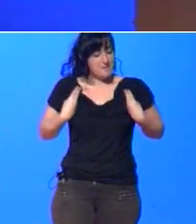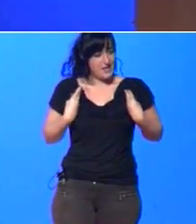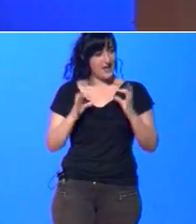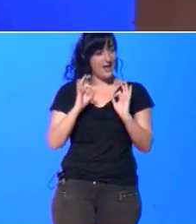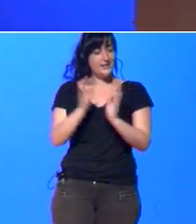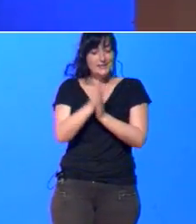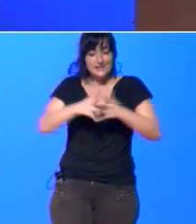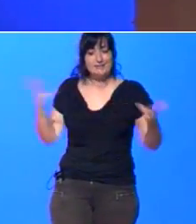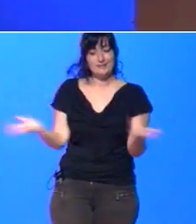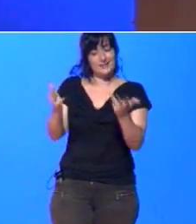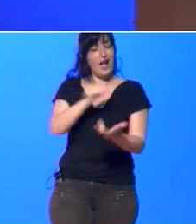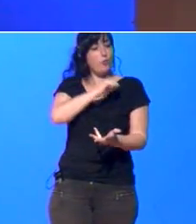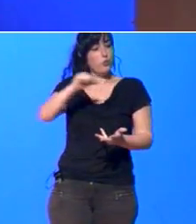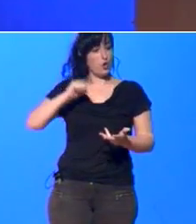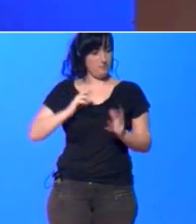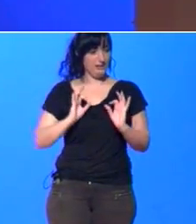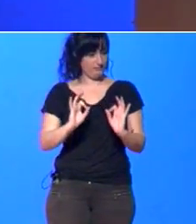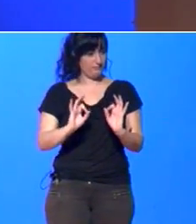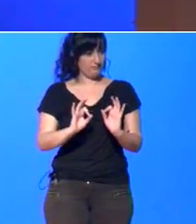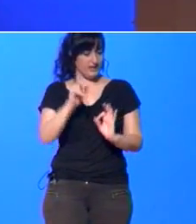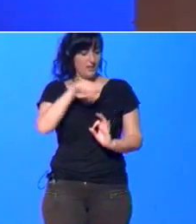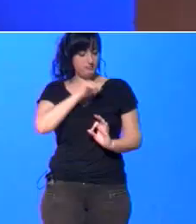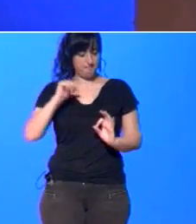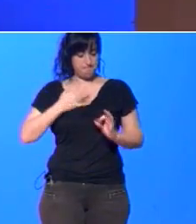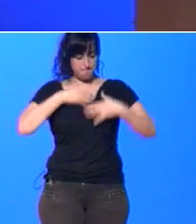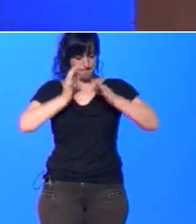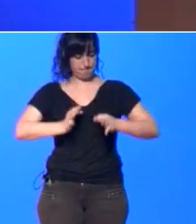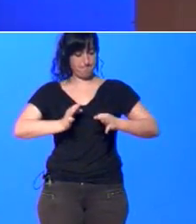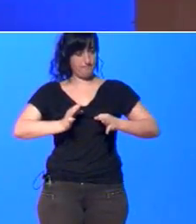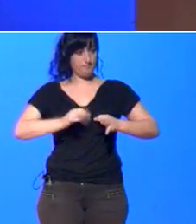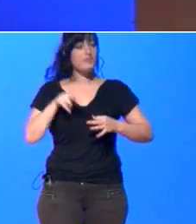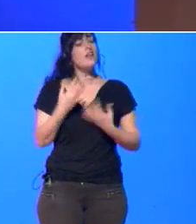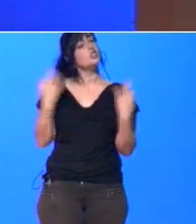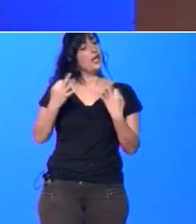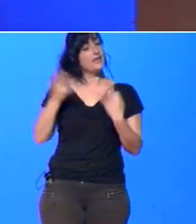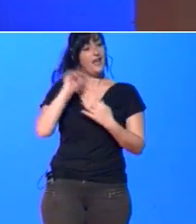determinación. La autonomía y la autodeterminación son las competencias del siglo